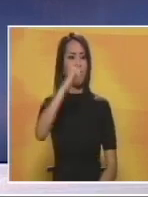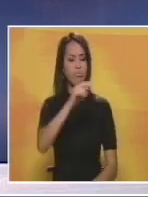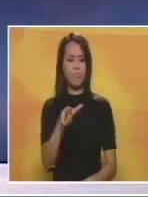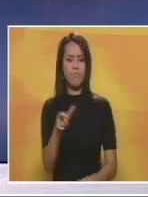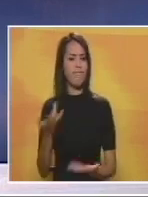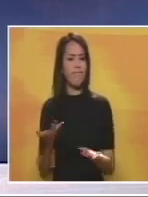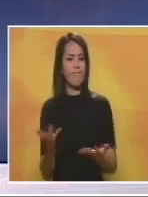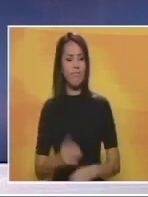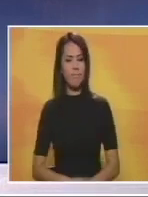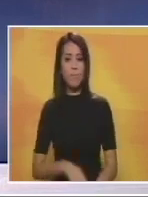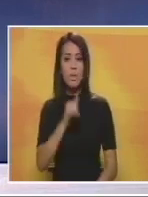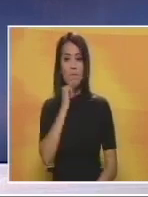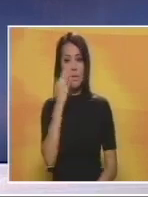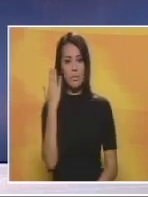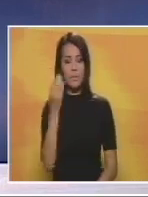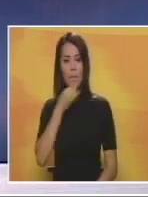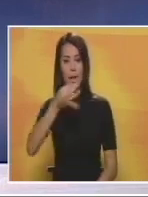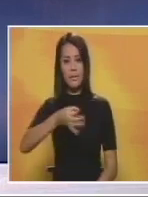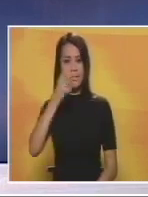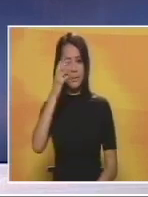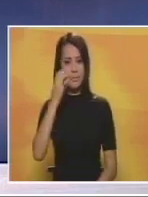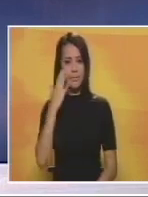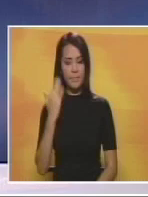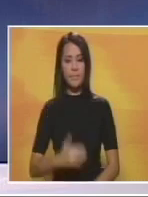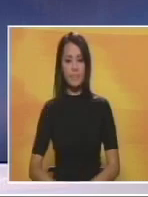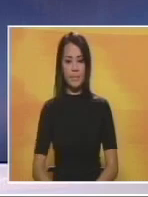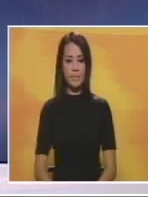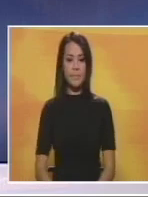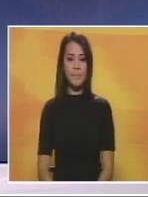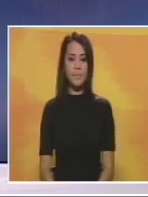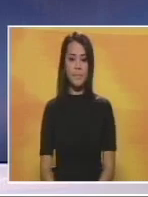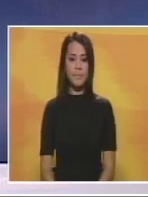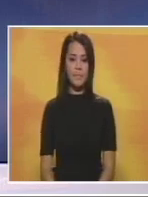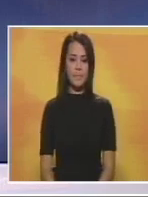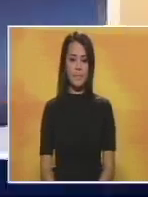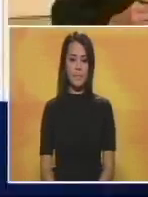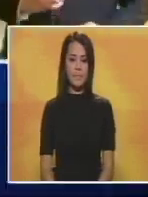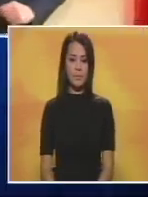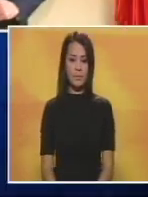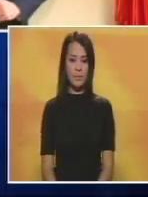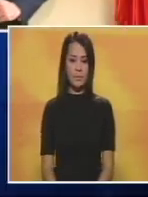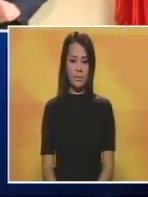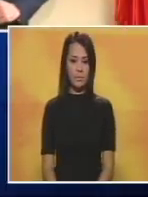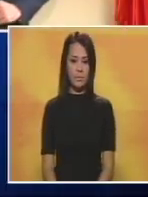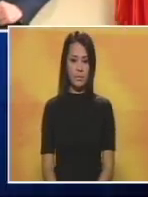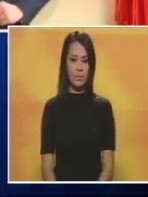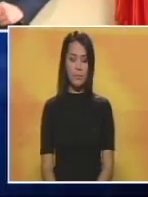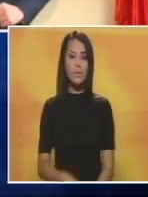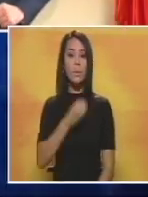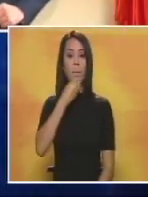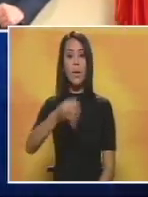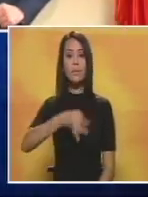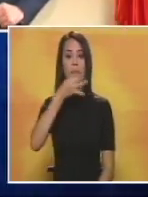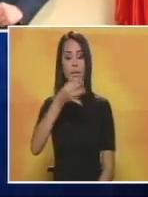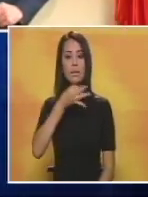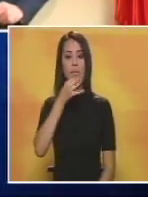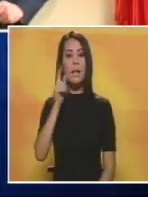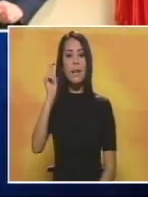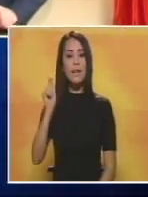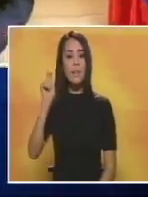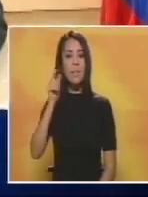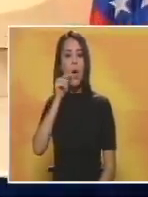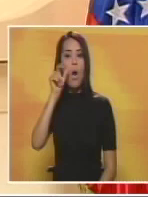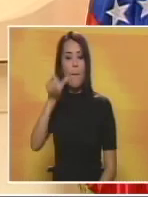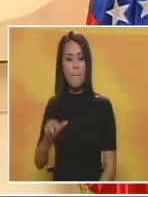aéreos. Manuel Covela nos amplía. Adelante, Manuel. Muy buenas tardes. Te escuchamos. Sí, así es. Buenas tardes. El